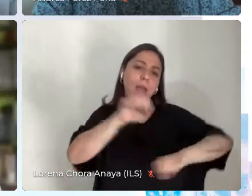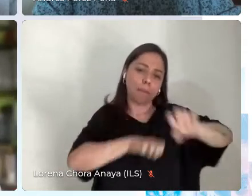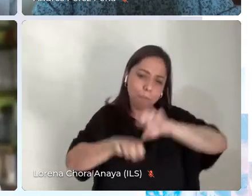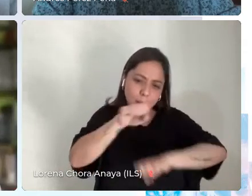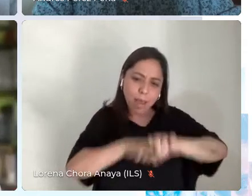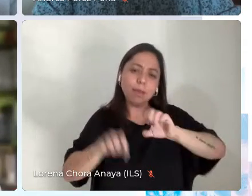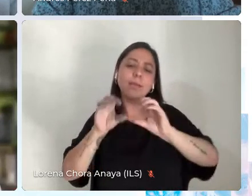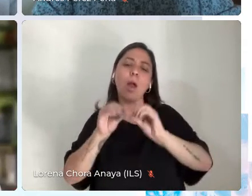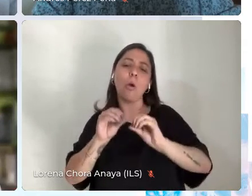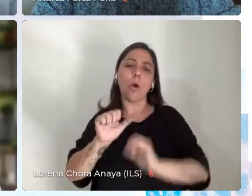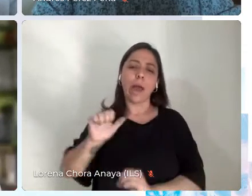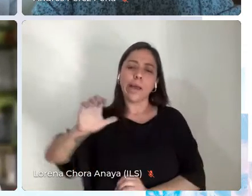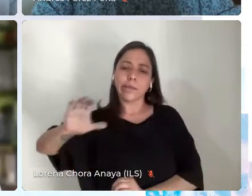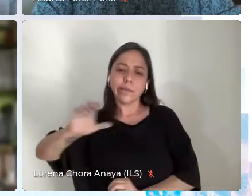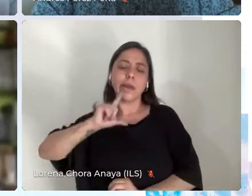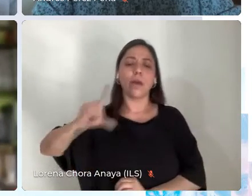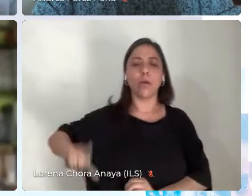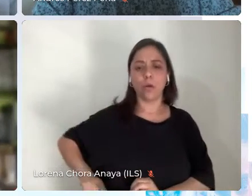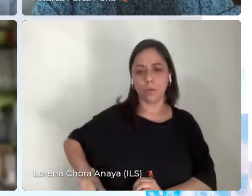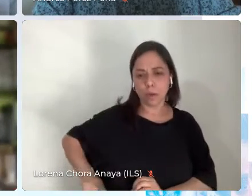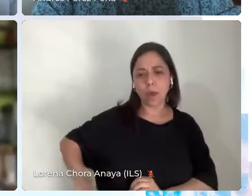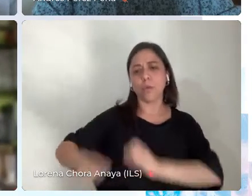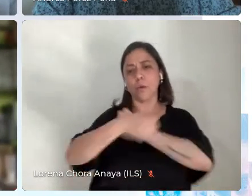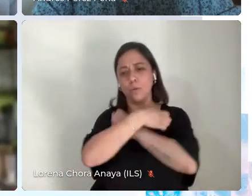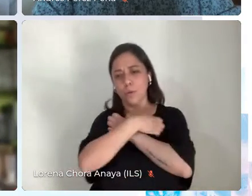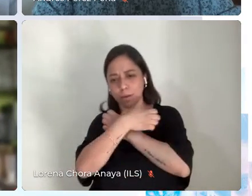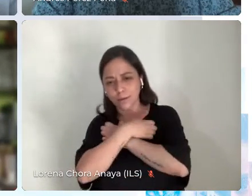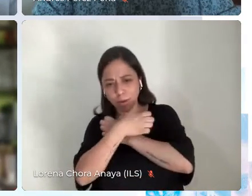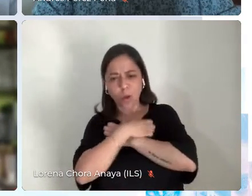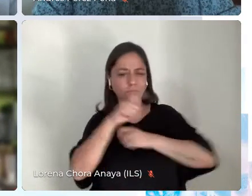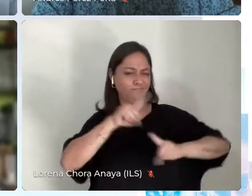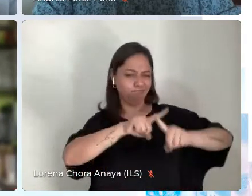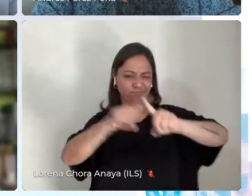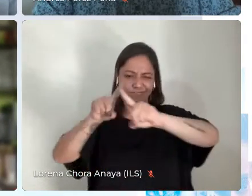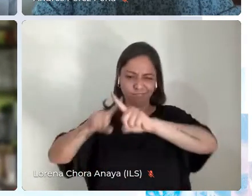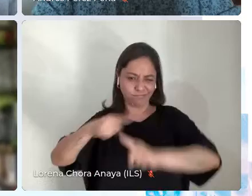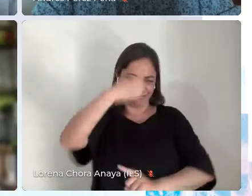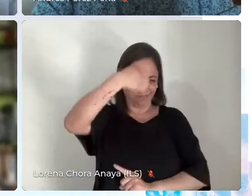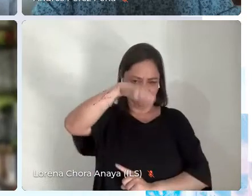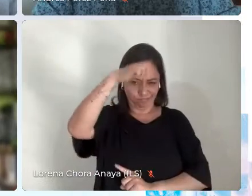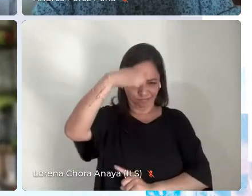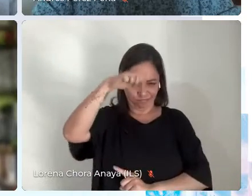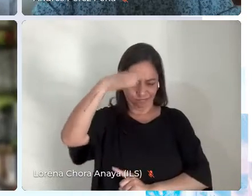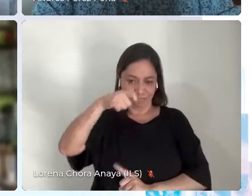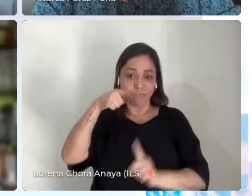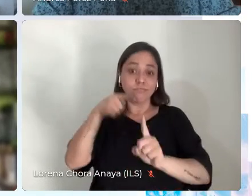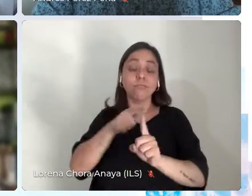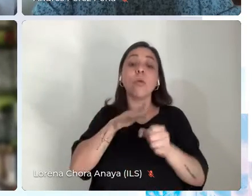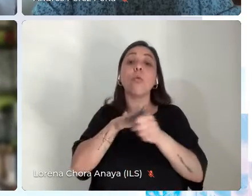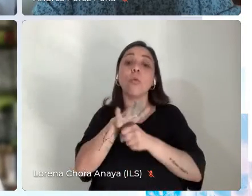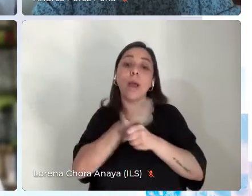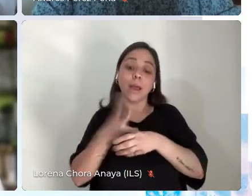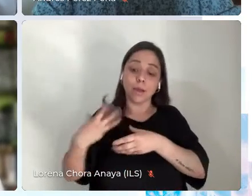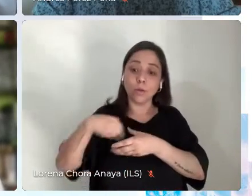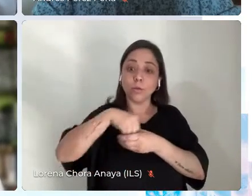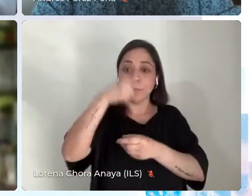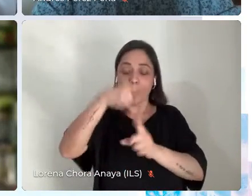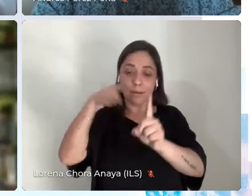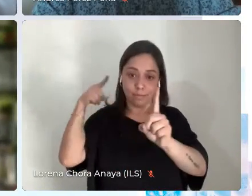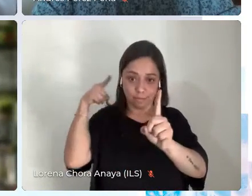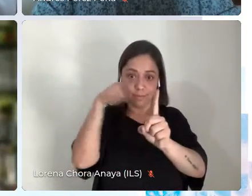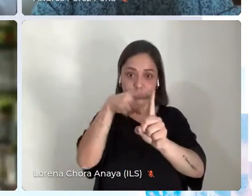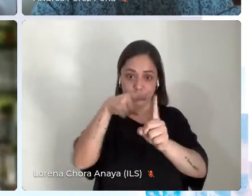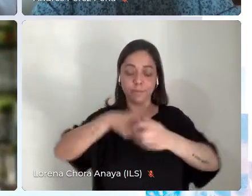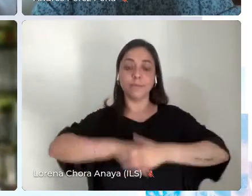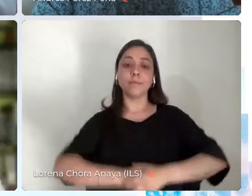educativos, gobierno, y donde la colaboración fue la clave para lograr los objetivos. Se busca ahondar